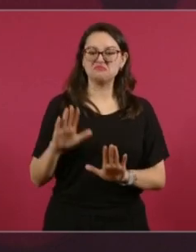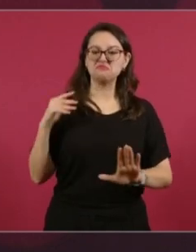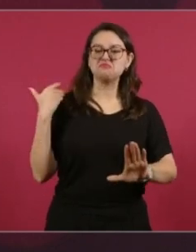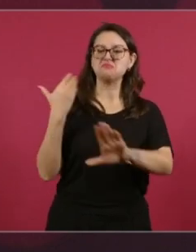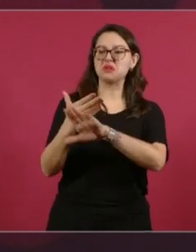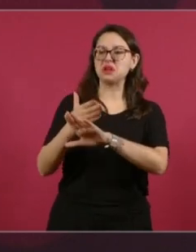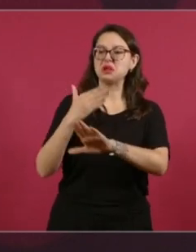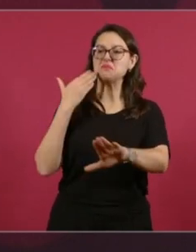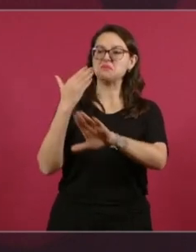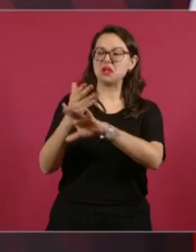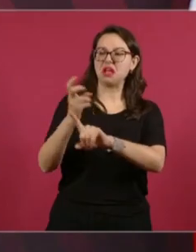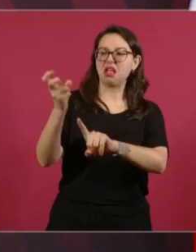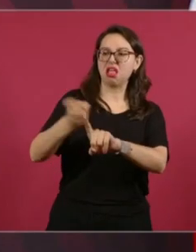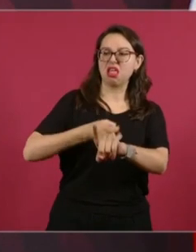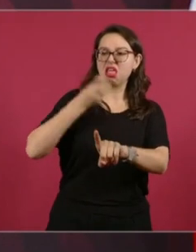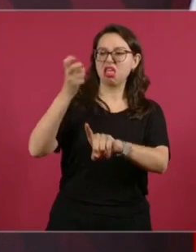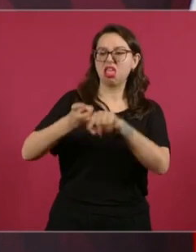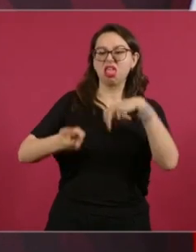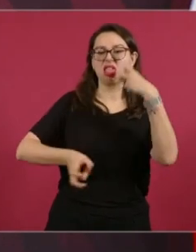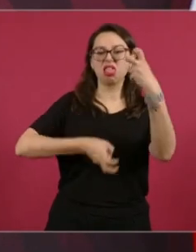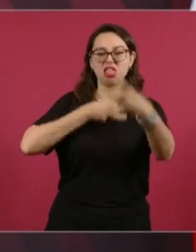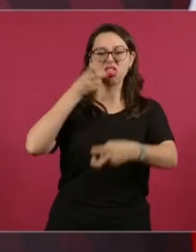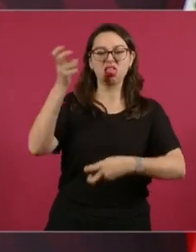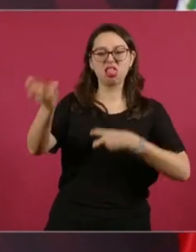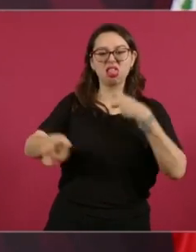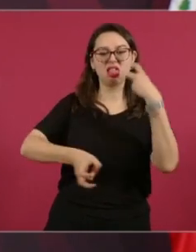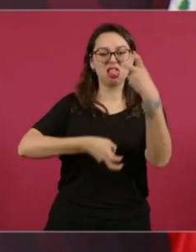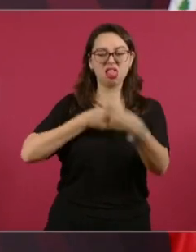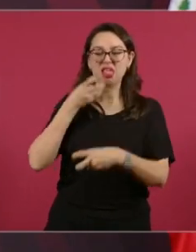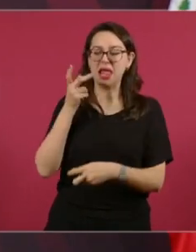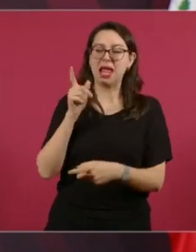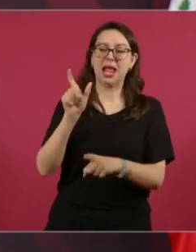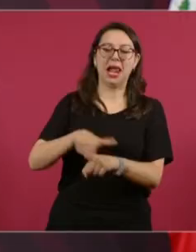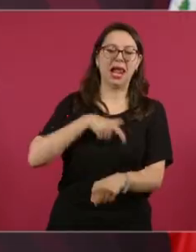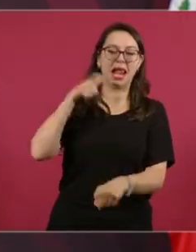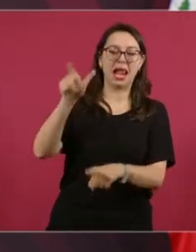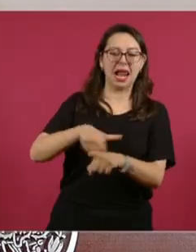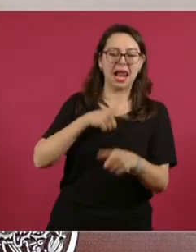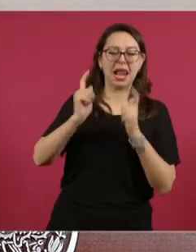golpearlo en sus medios de manipulación, como el periódico Reforma,